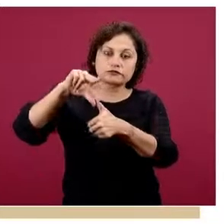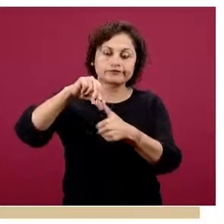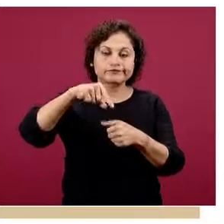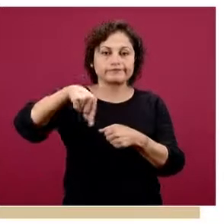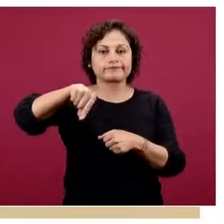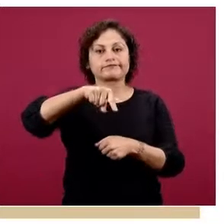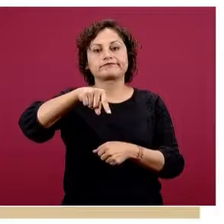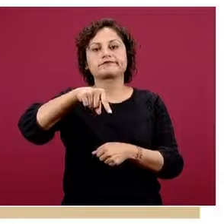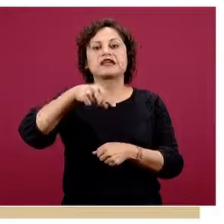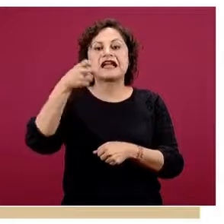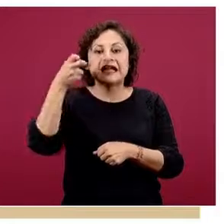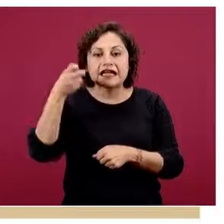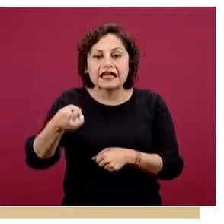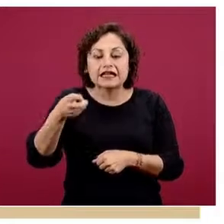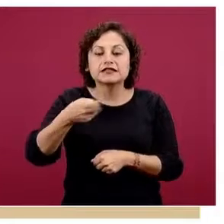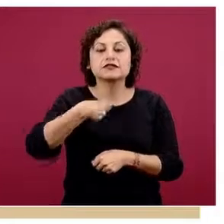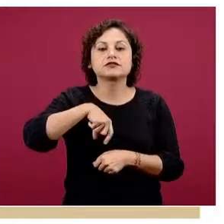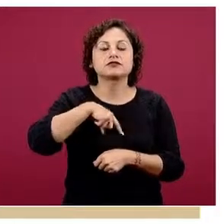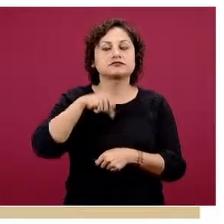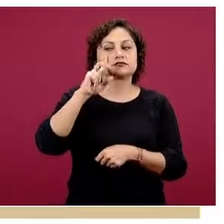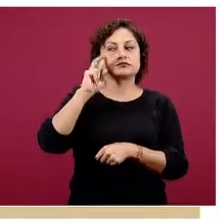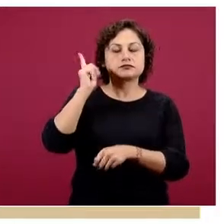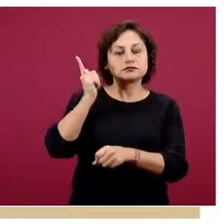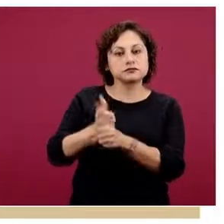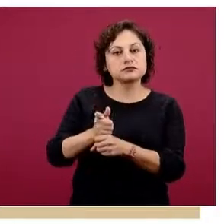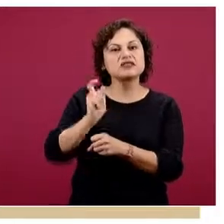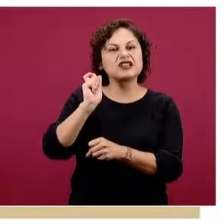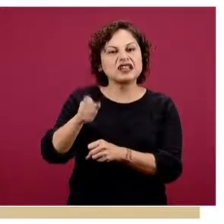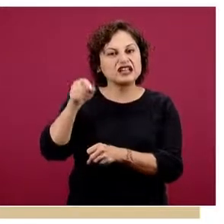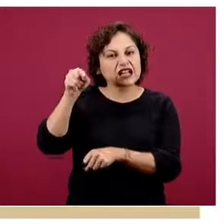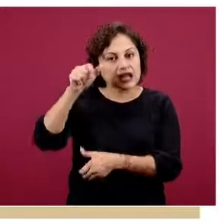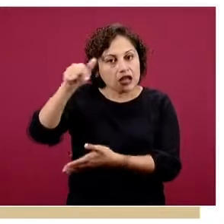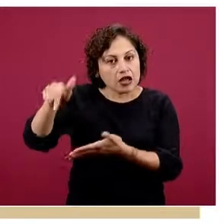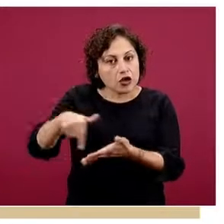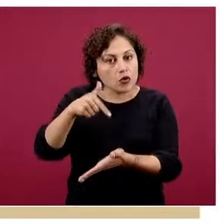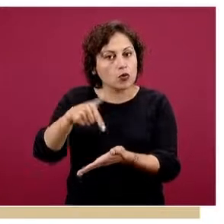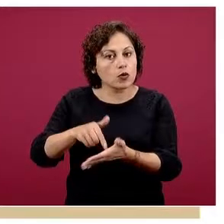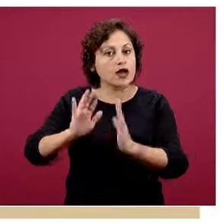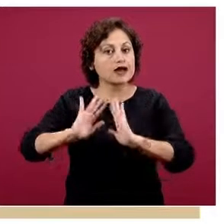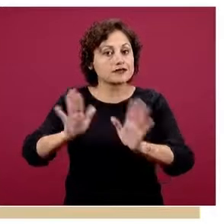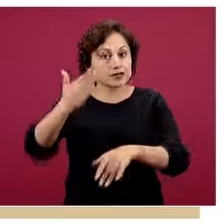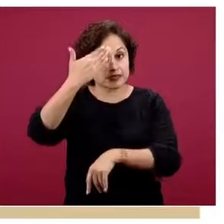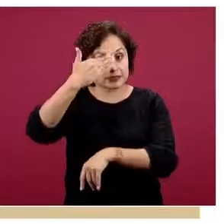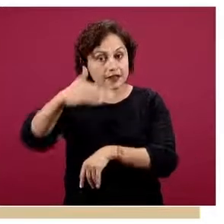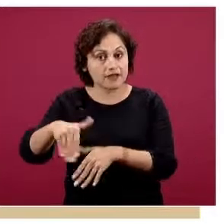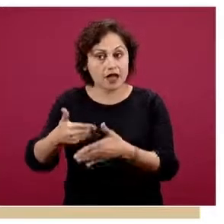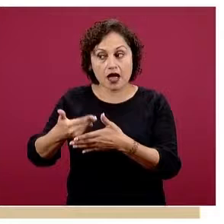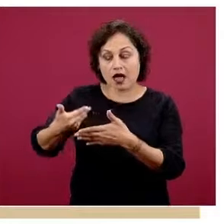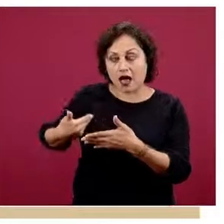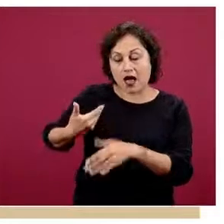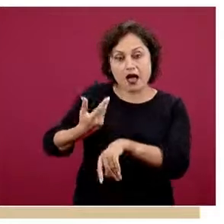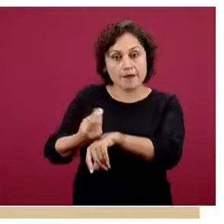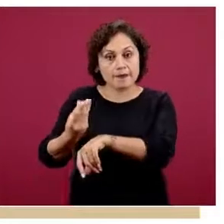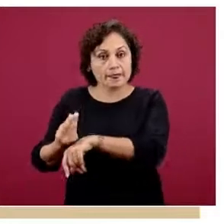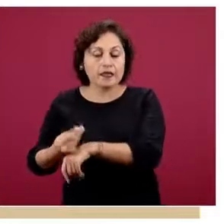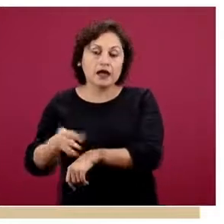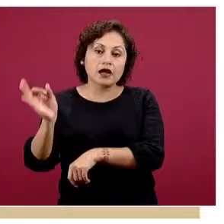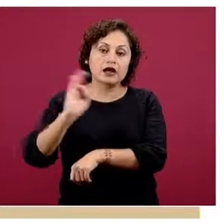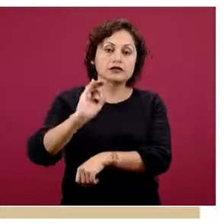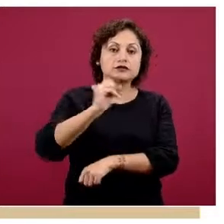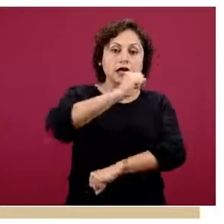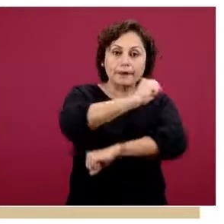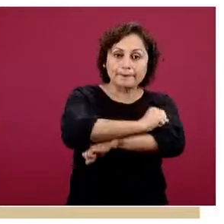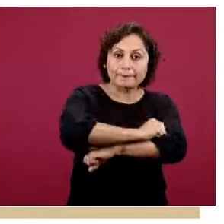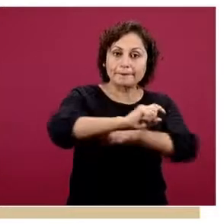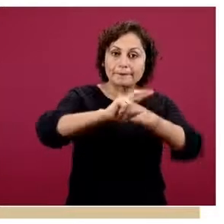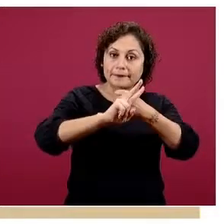focalizarse y decir específicamente si estaban adecuadas, si ya tenían sus planes de emergencia, si todos los vidrios con los que cuentan estas